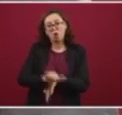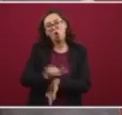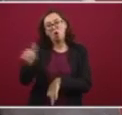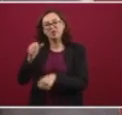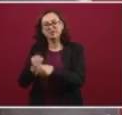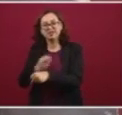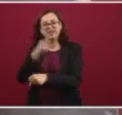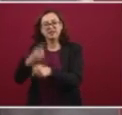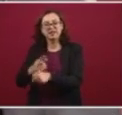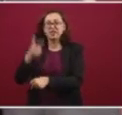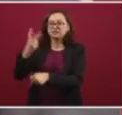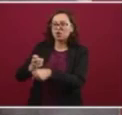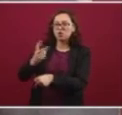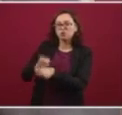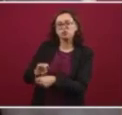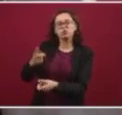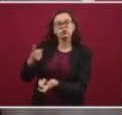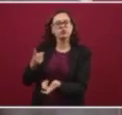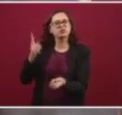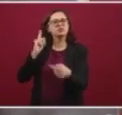Y desde luego nunca